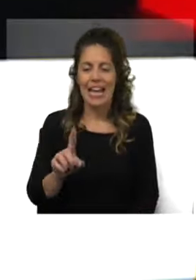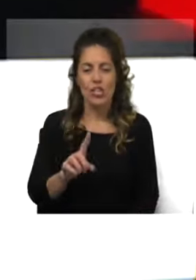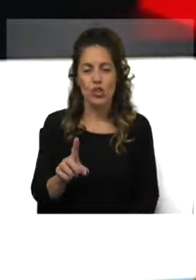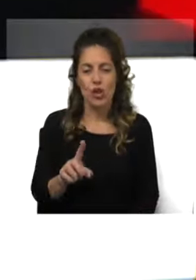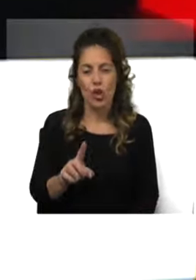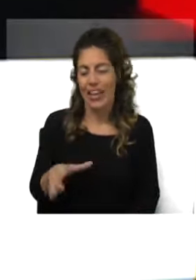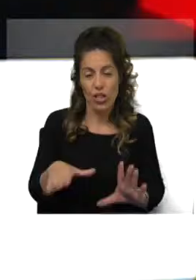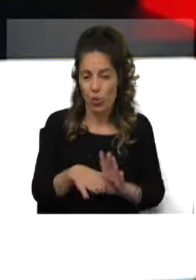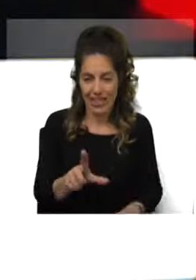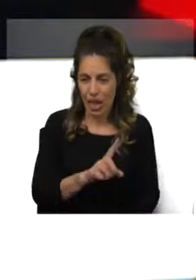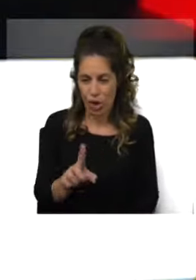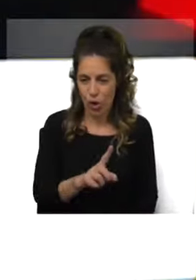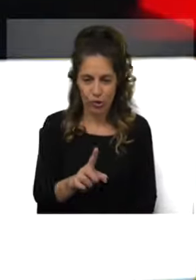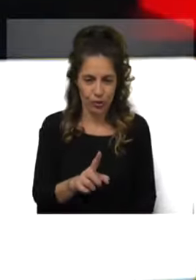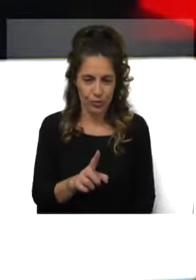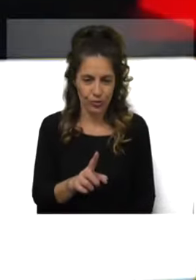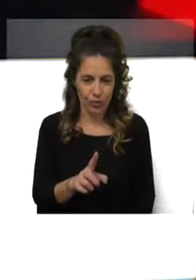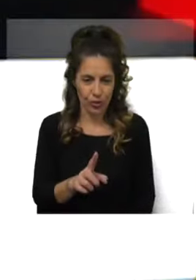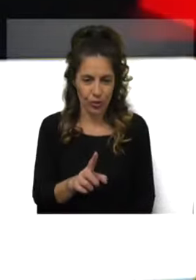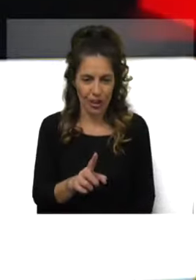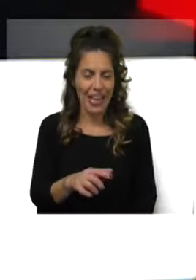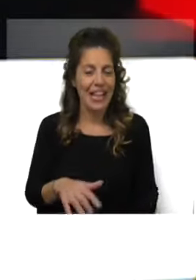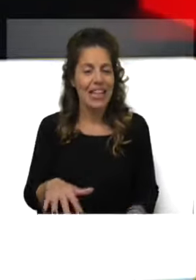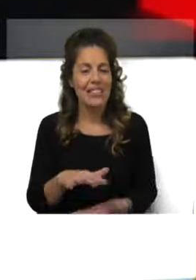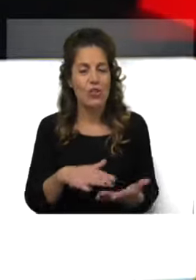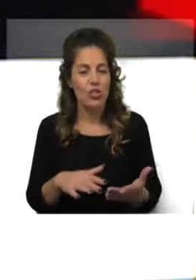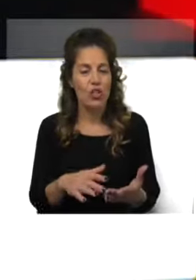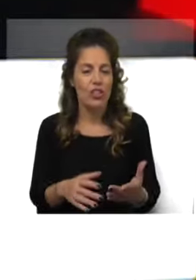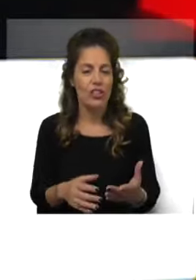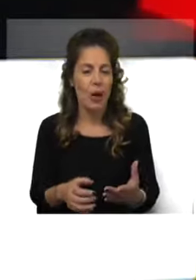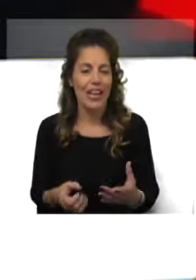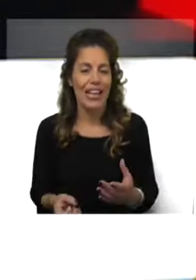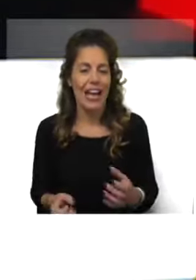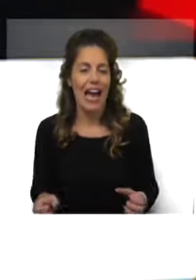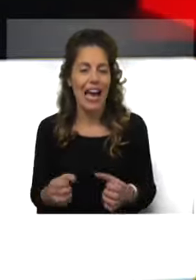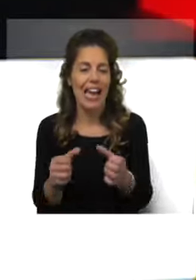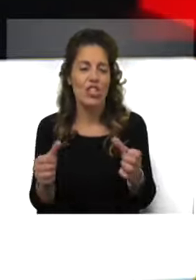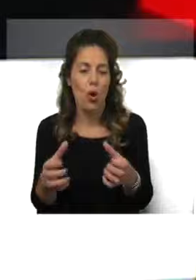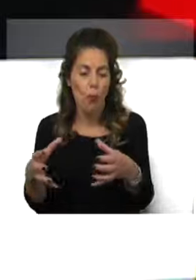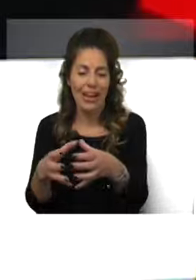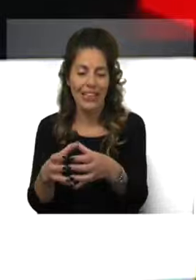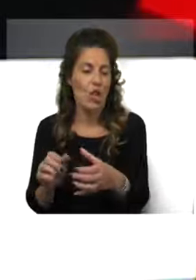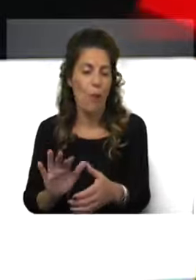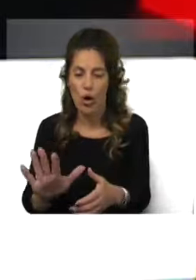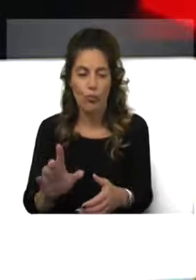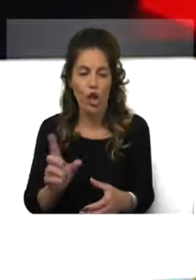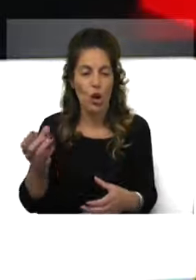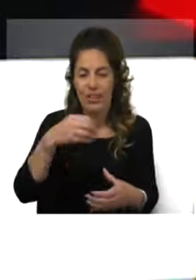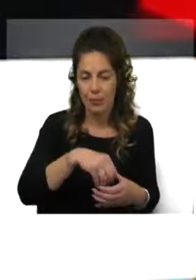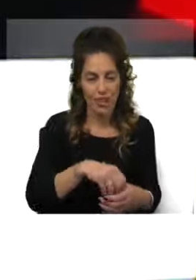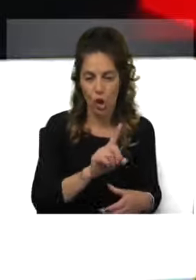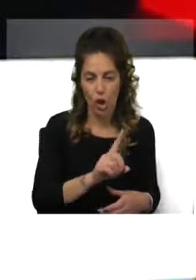no es casualidad Este Entonces el hecho de haber armado rancho propio no este y no haberse metido en el partido